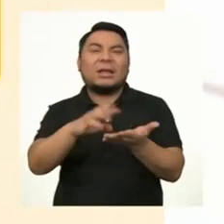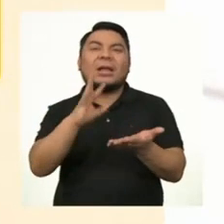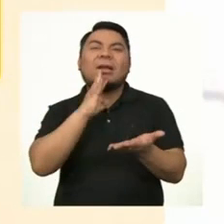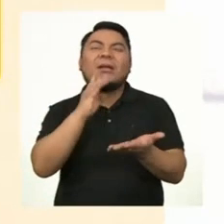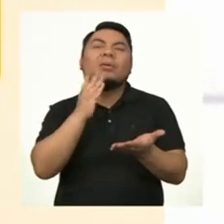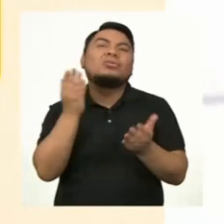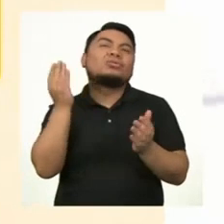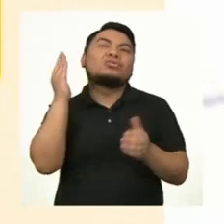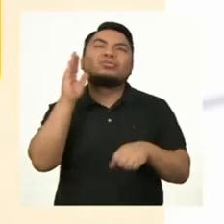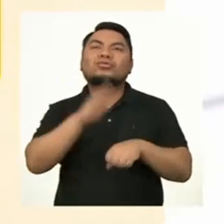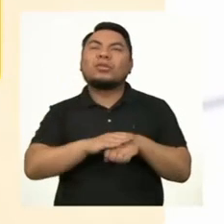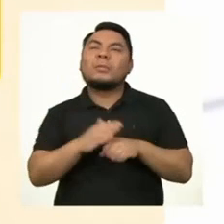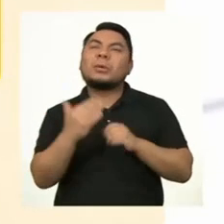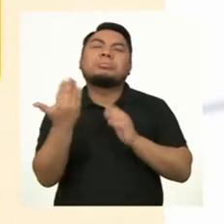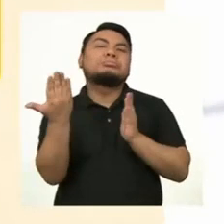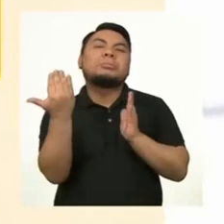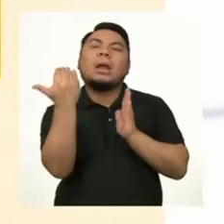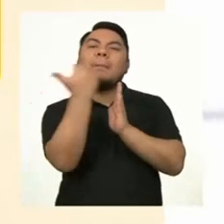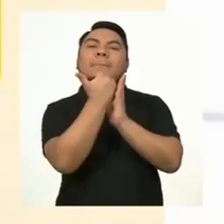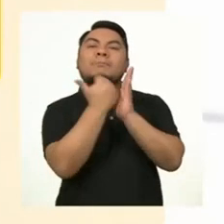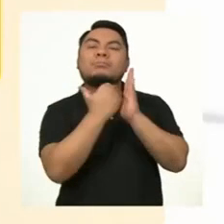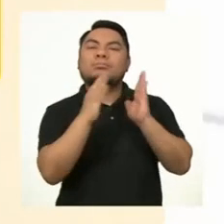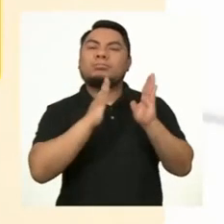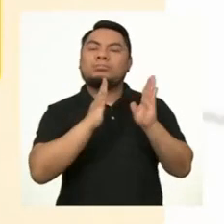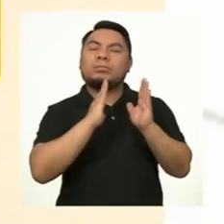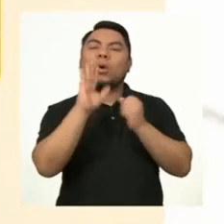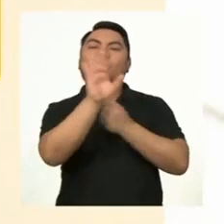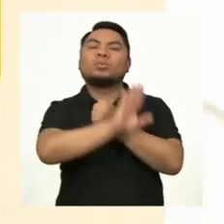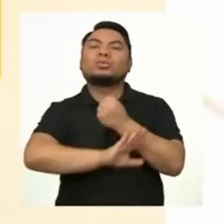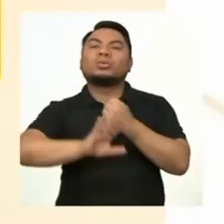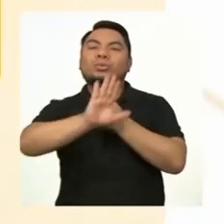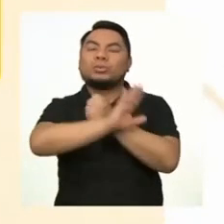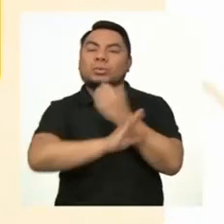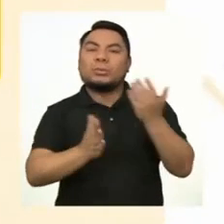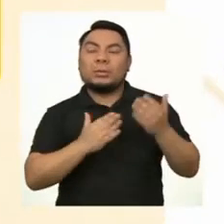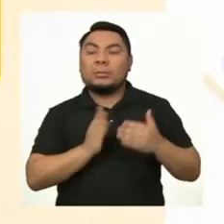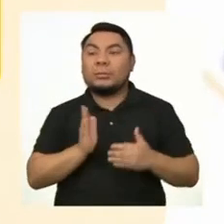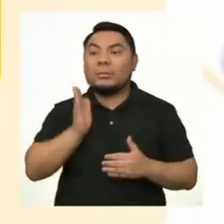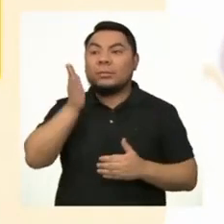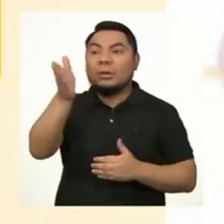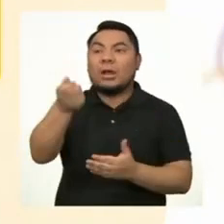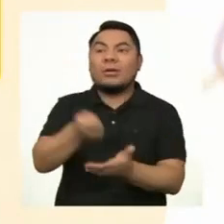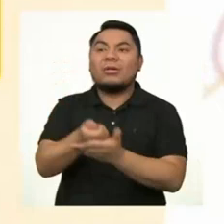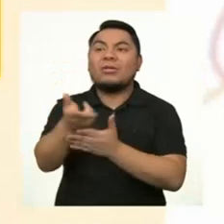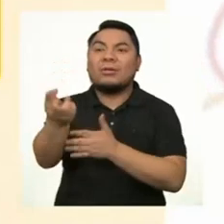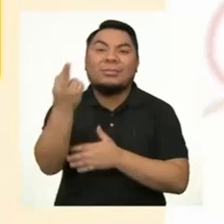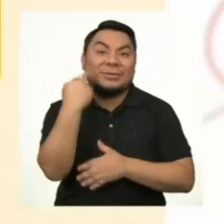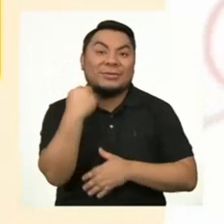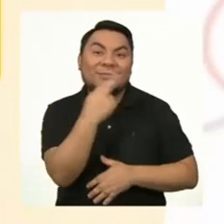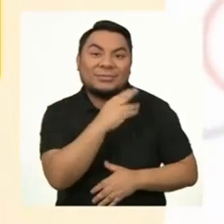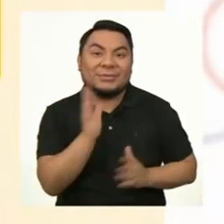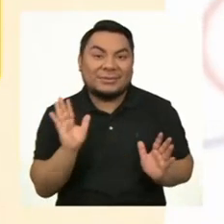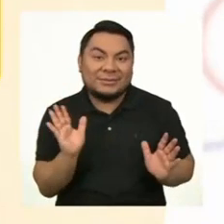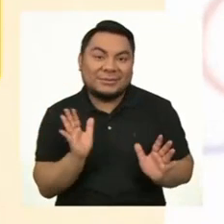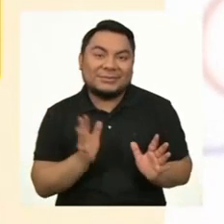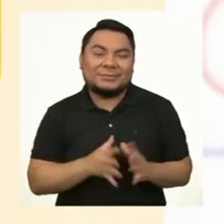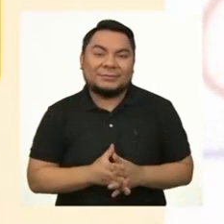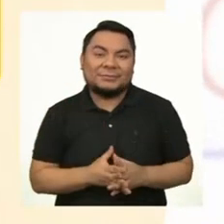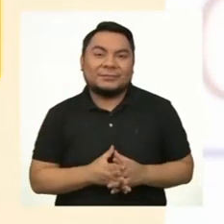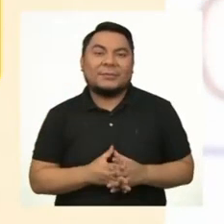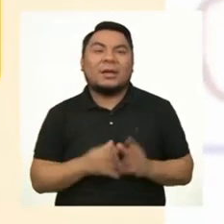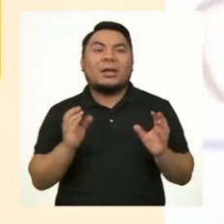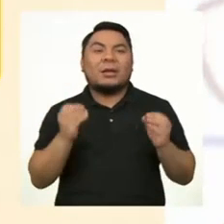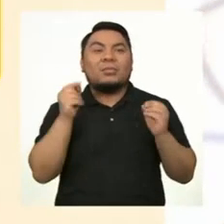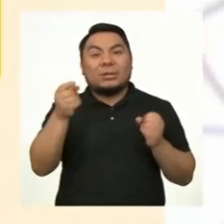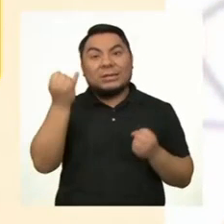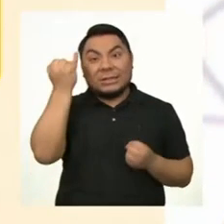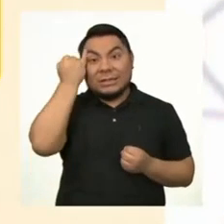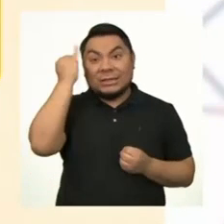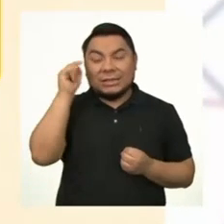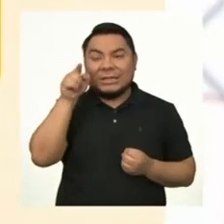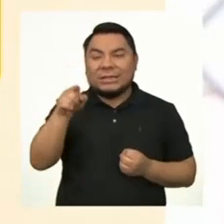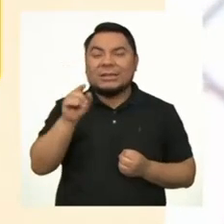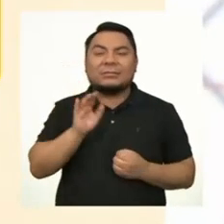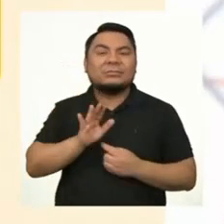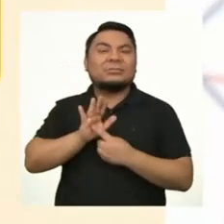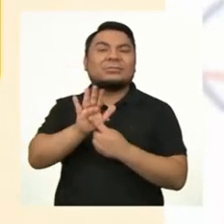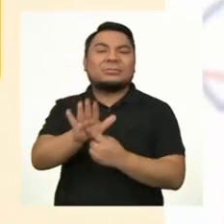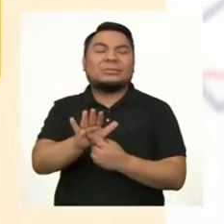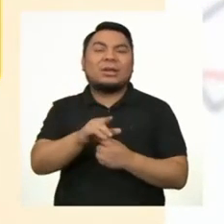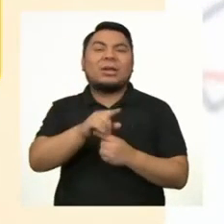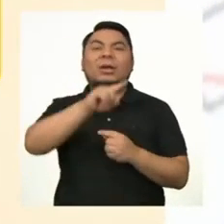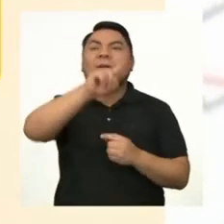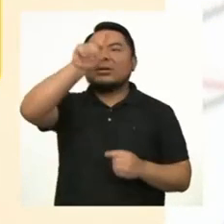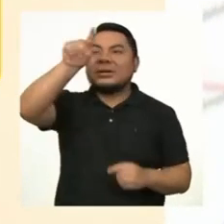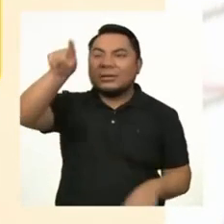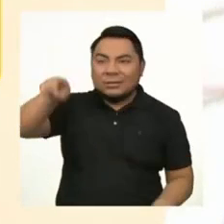del protocolo de seguridad para asistir o comprar en restaurantes. Porque las ideas reflejan un